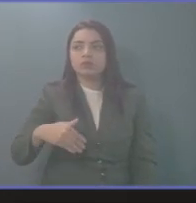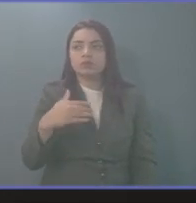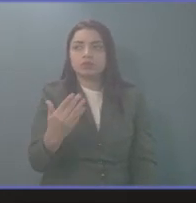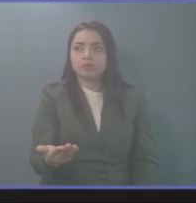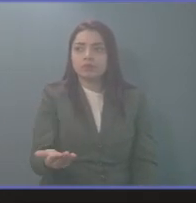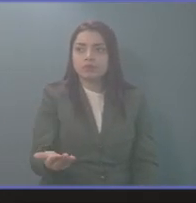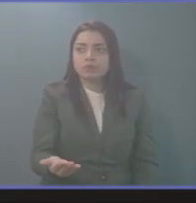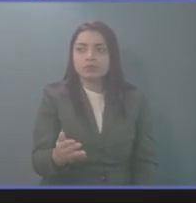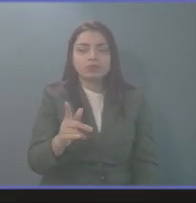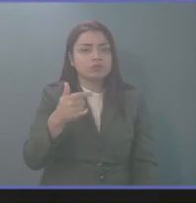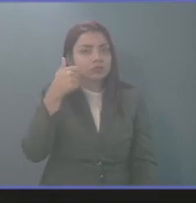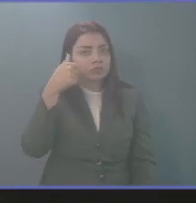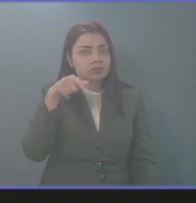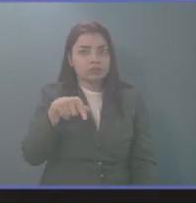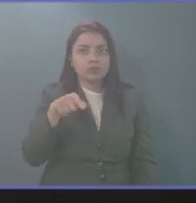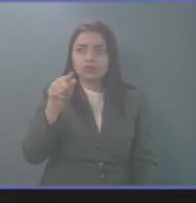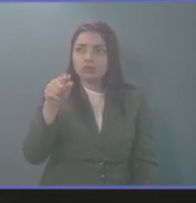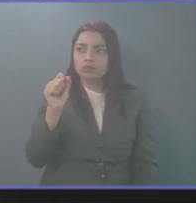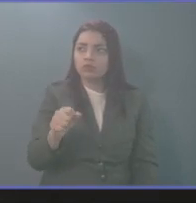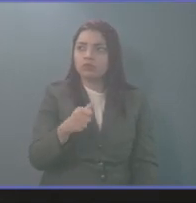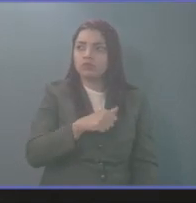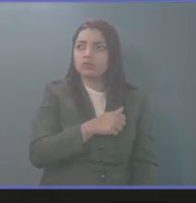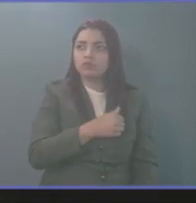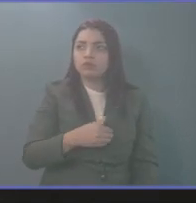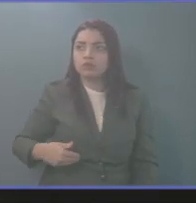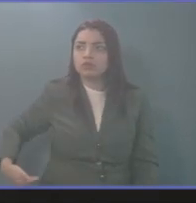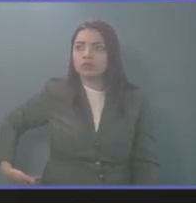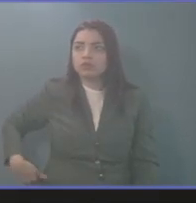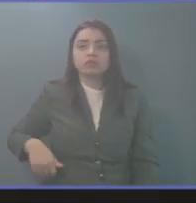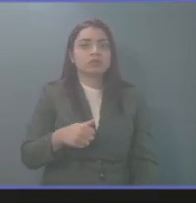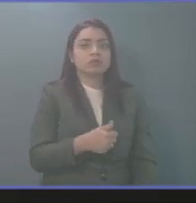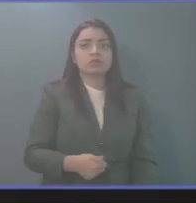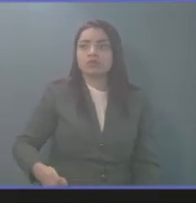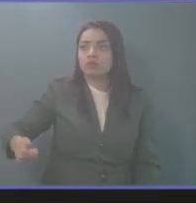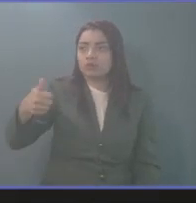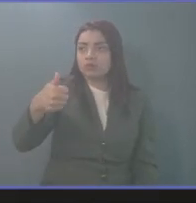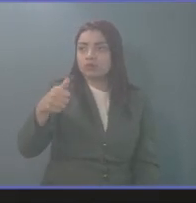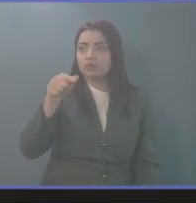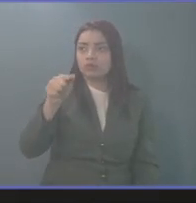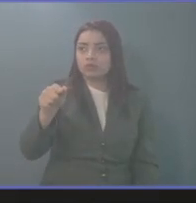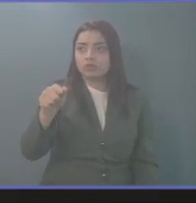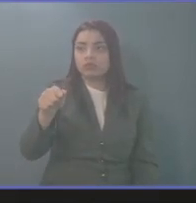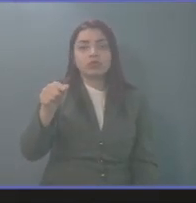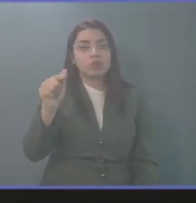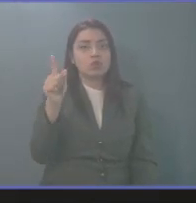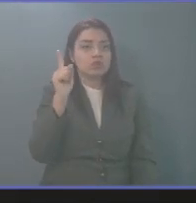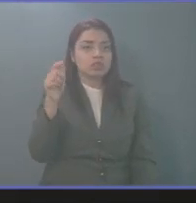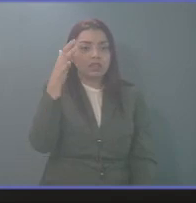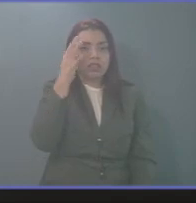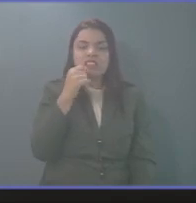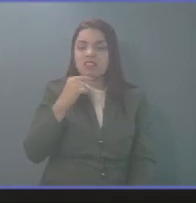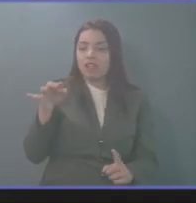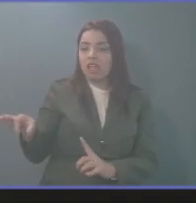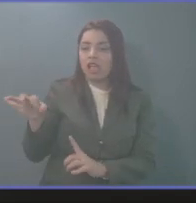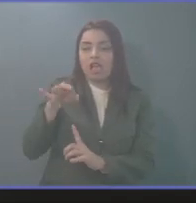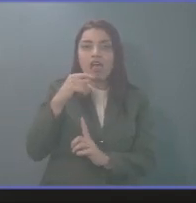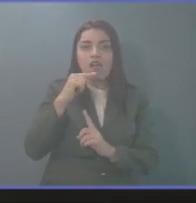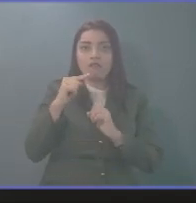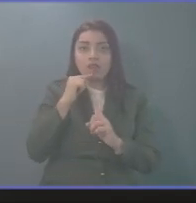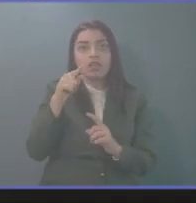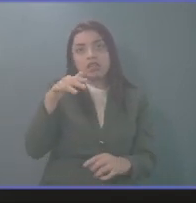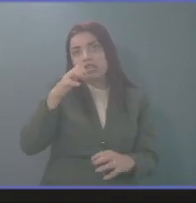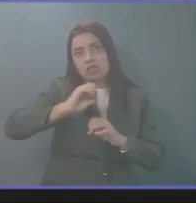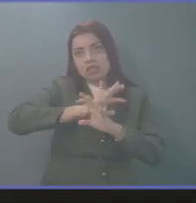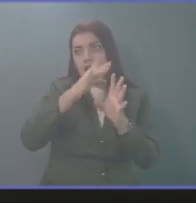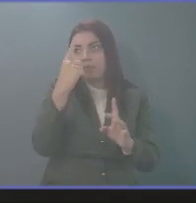que la autoridad usted la puede delegar, presidente, pero la responsabilidad usted la comparte. Y aquí es evidente que ha habido una falla humana.